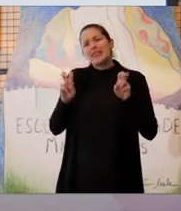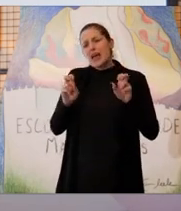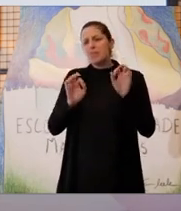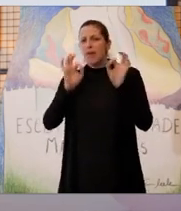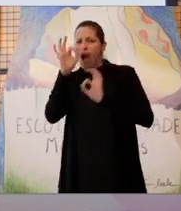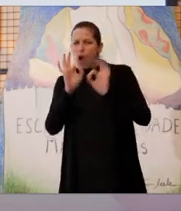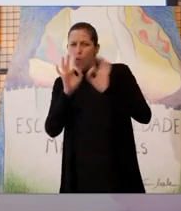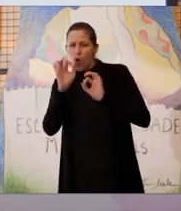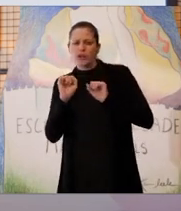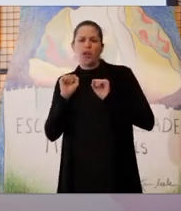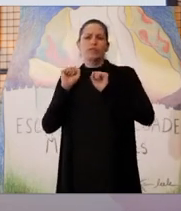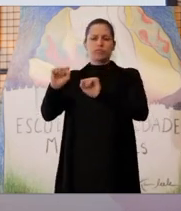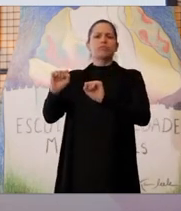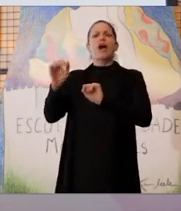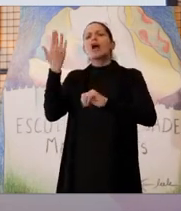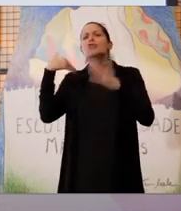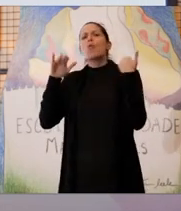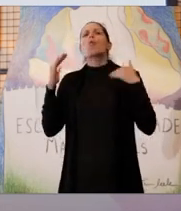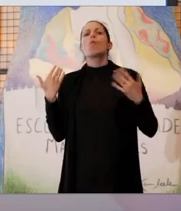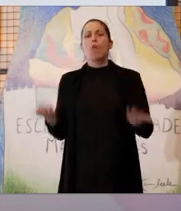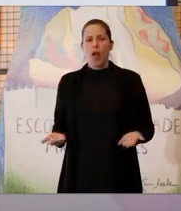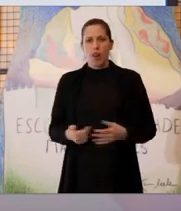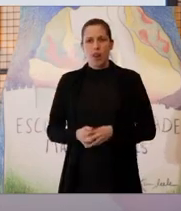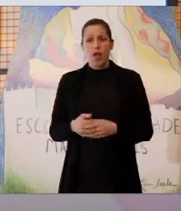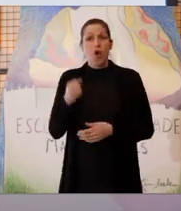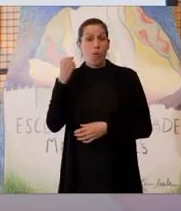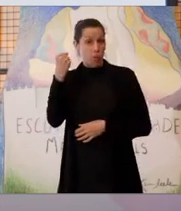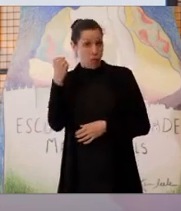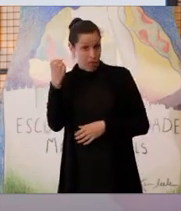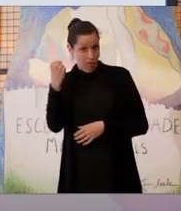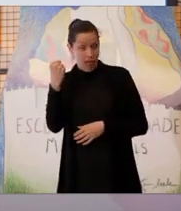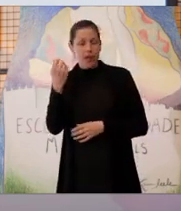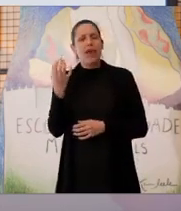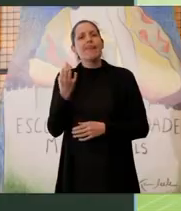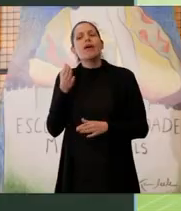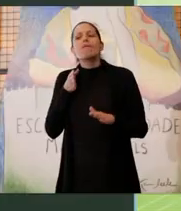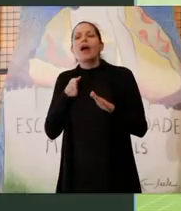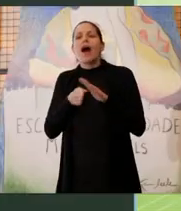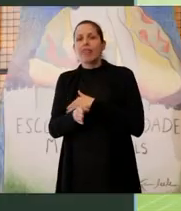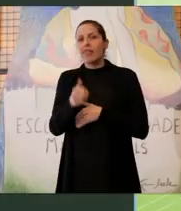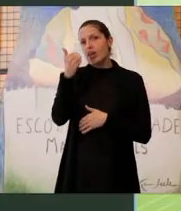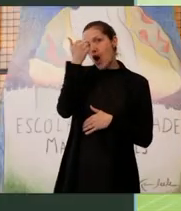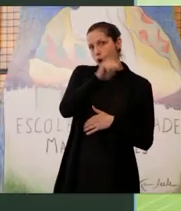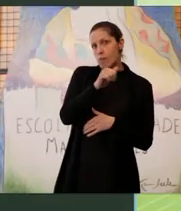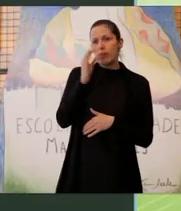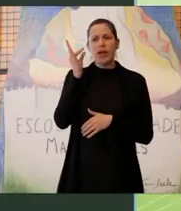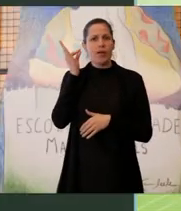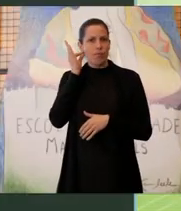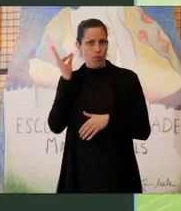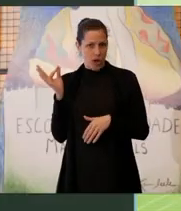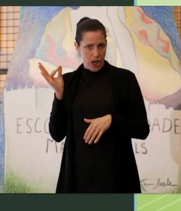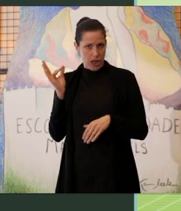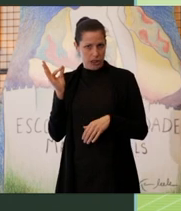oponerse a las cuotas es que al poder deben acceder los o las mujeres sin distinción de sexo como si